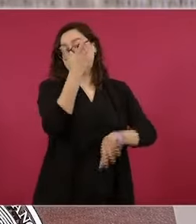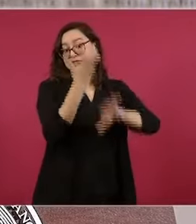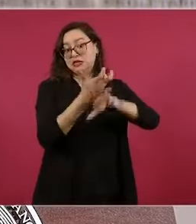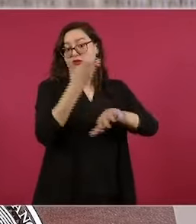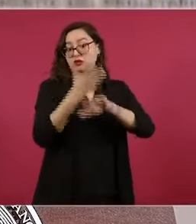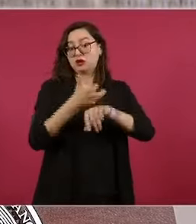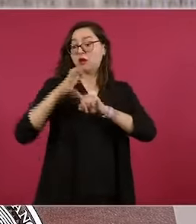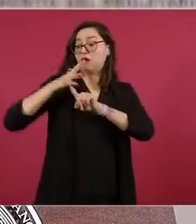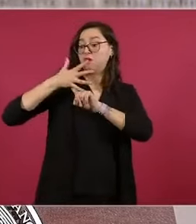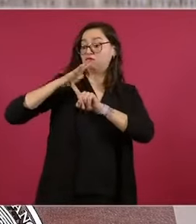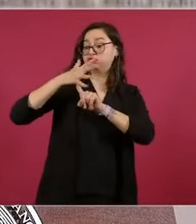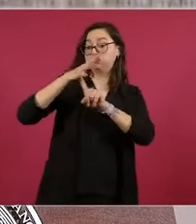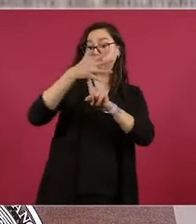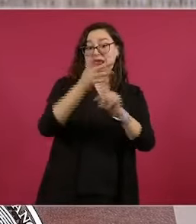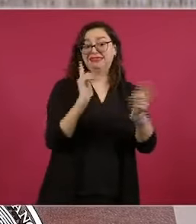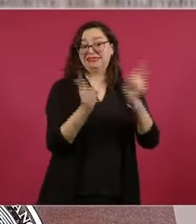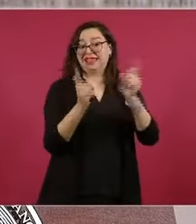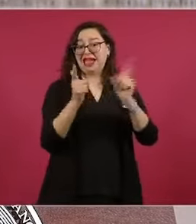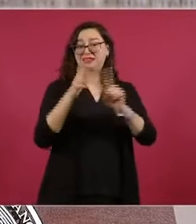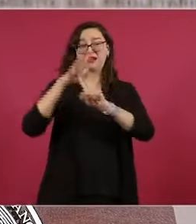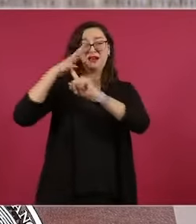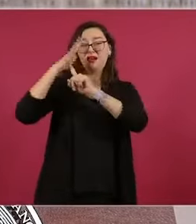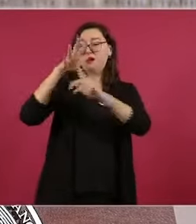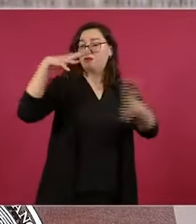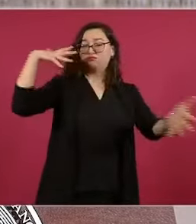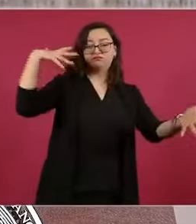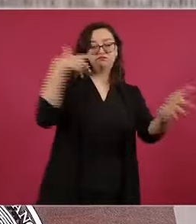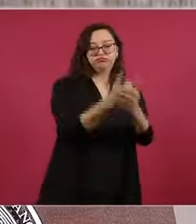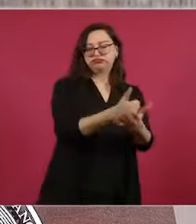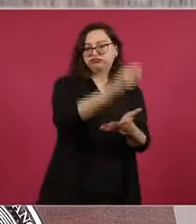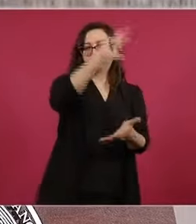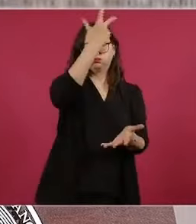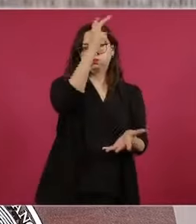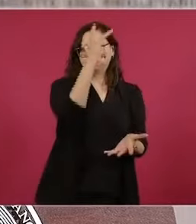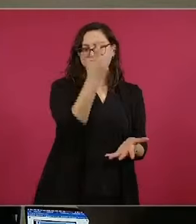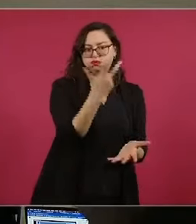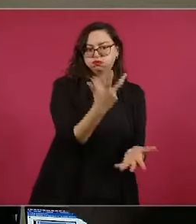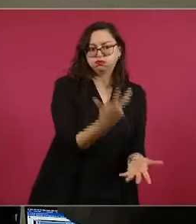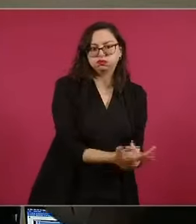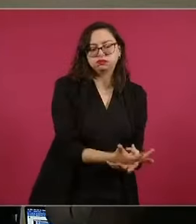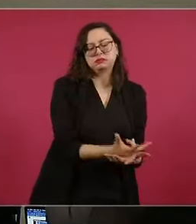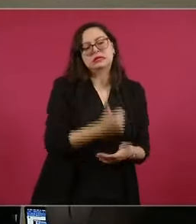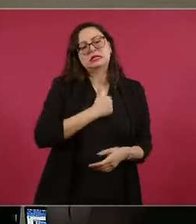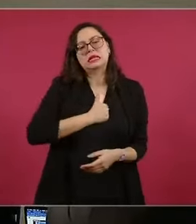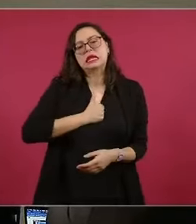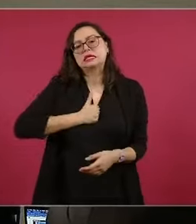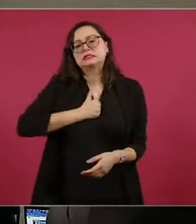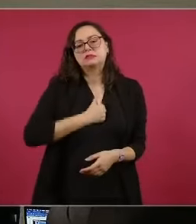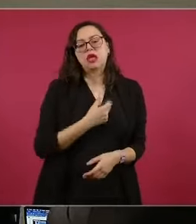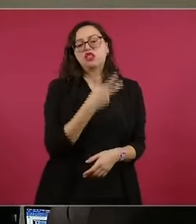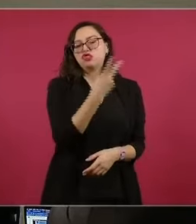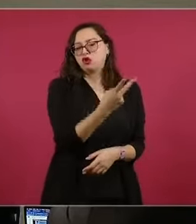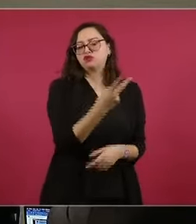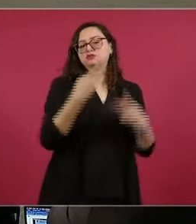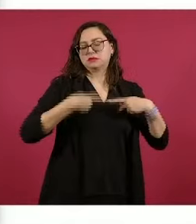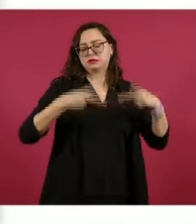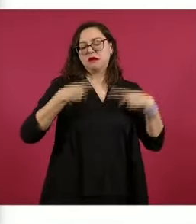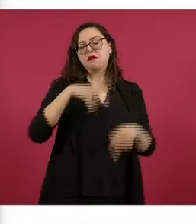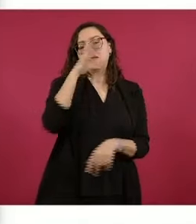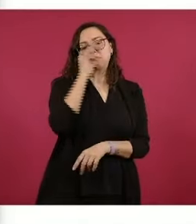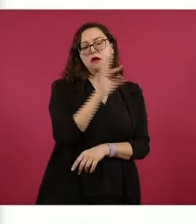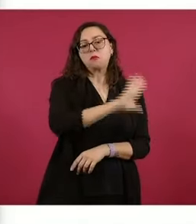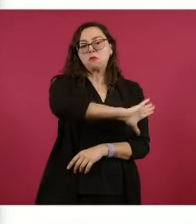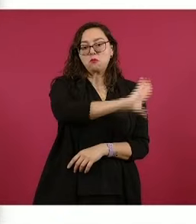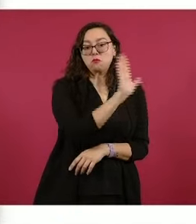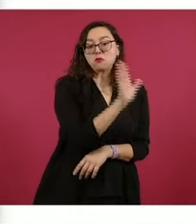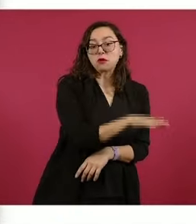estrelló en Río Grande, Texas, y en el percance, pues lamentablemente, dos personas perdieron la vida.